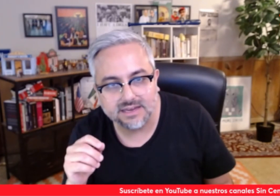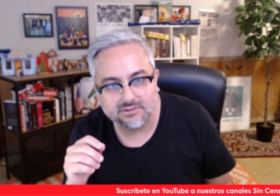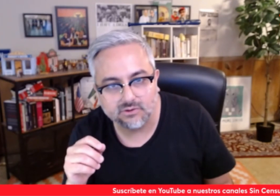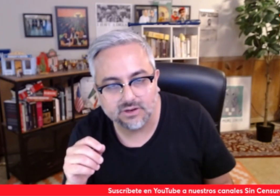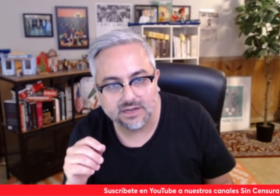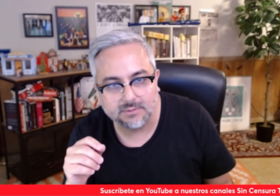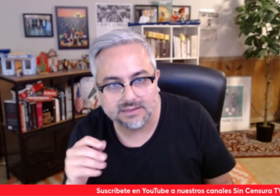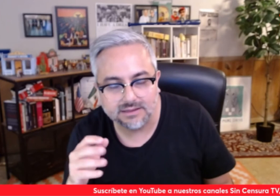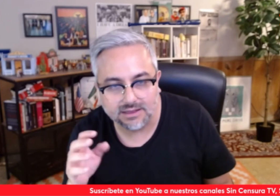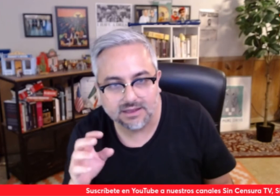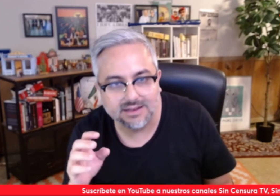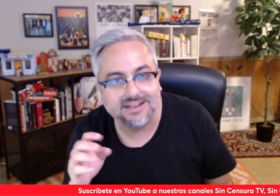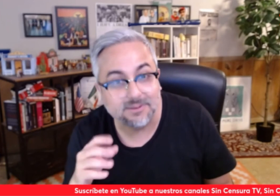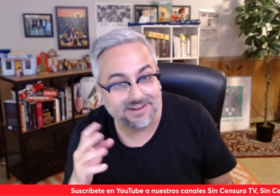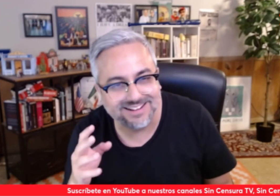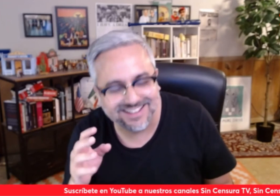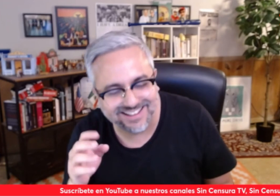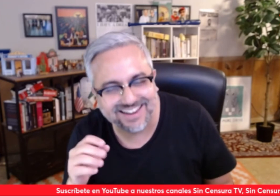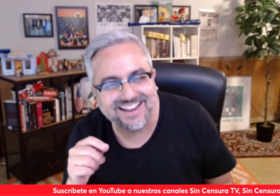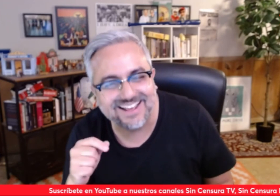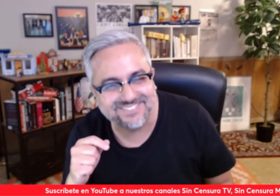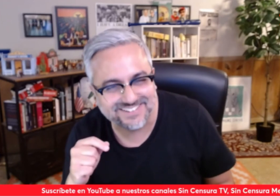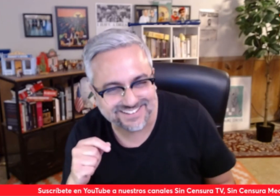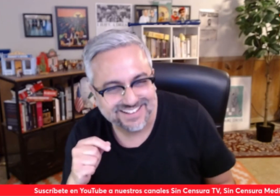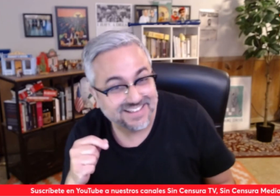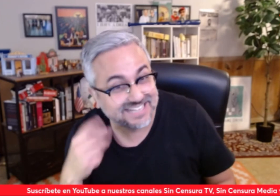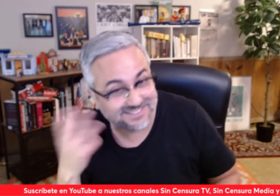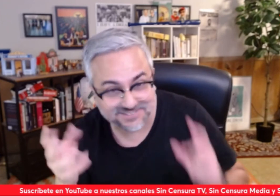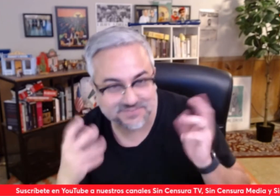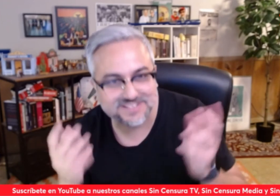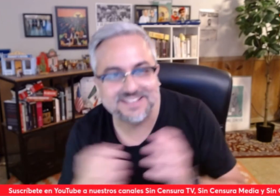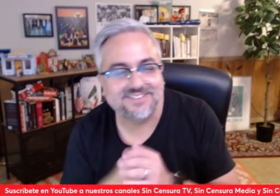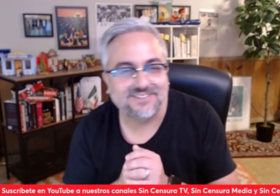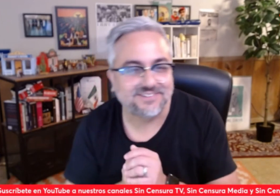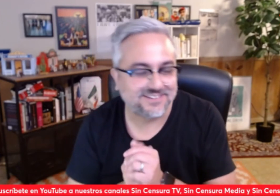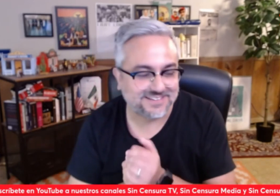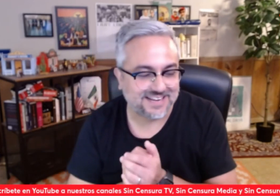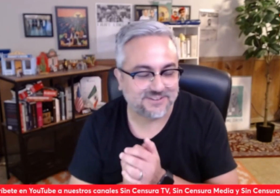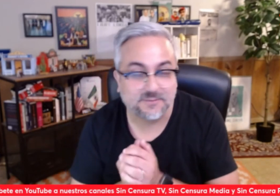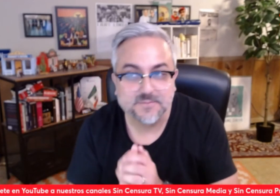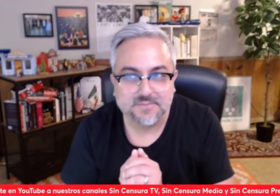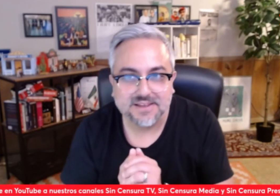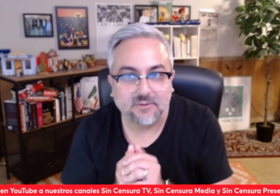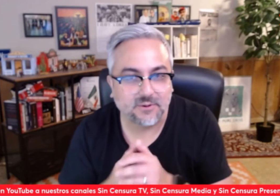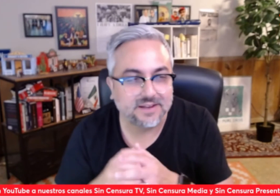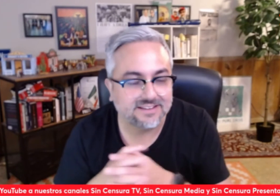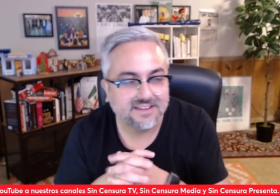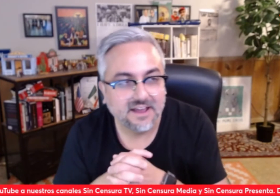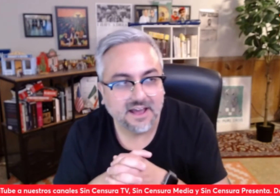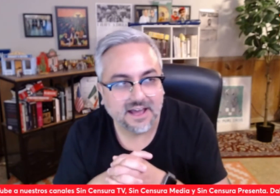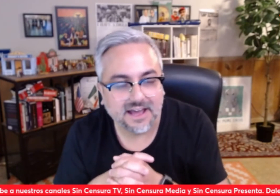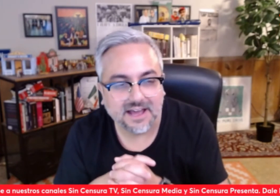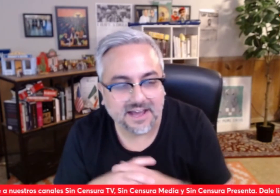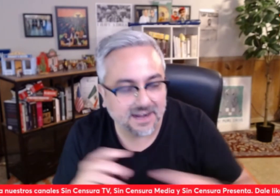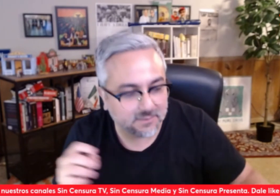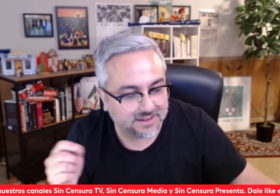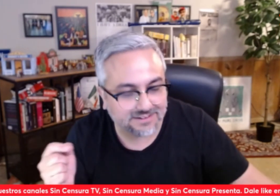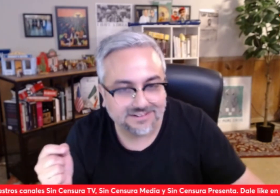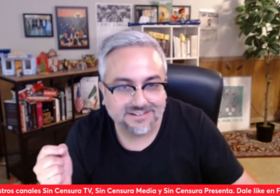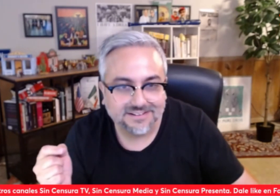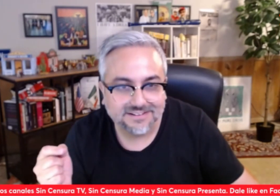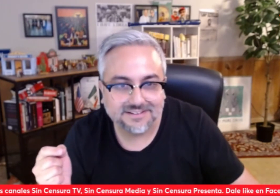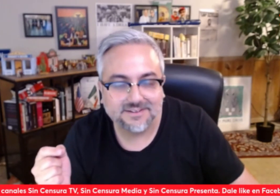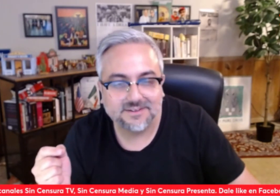esta nación, Anabel, estoy pensando en los héroes de la nación, o heroínas, al